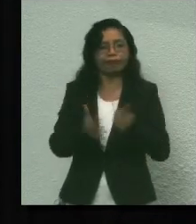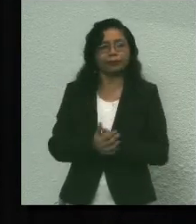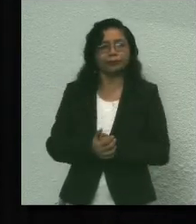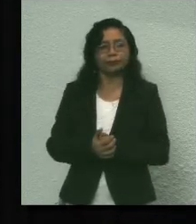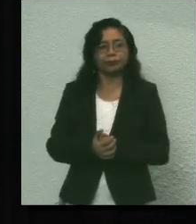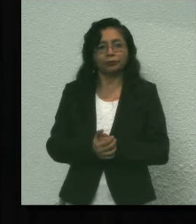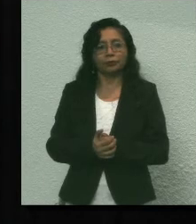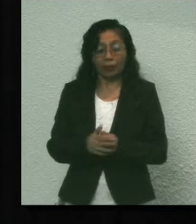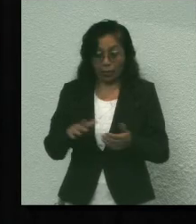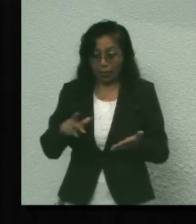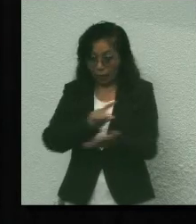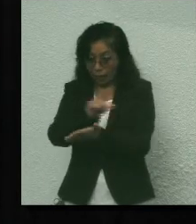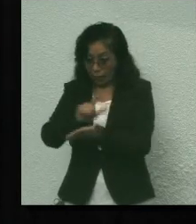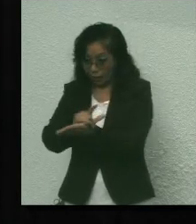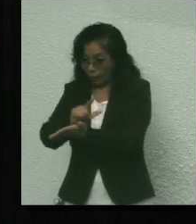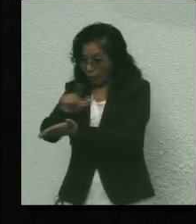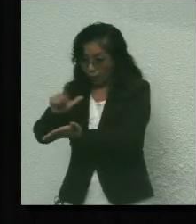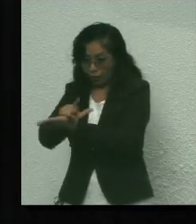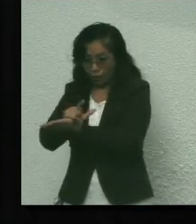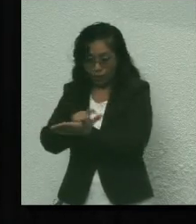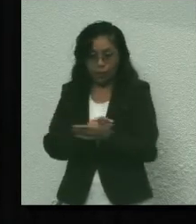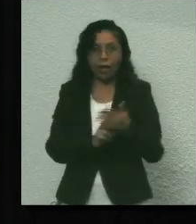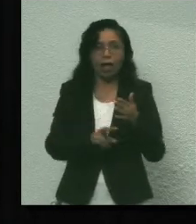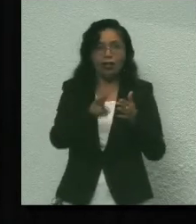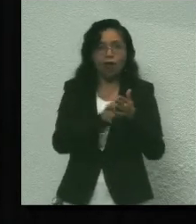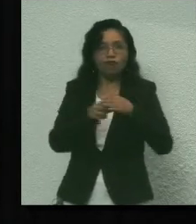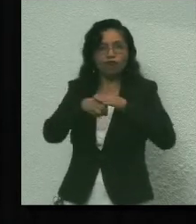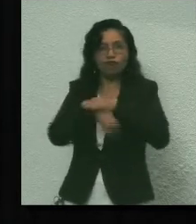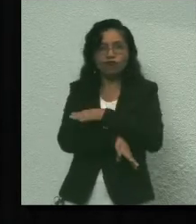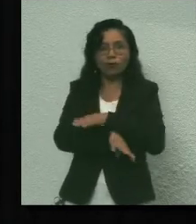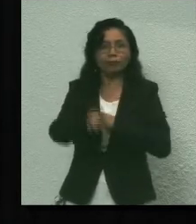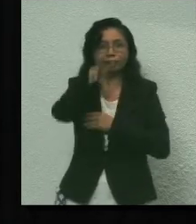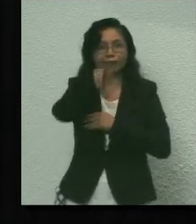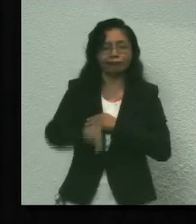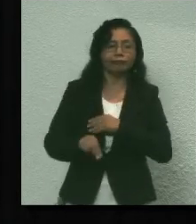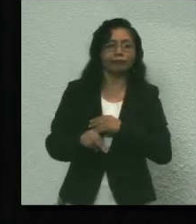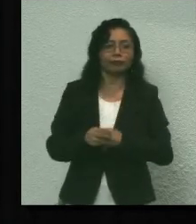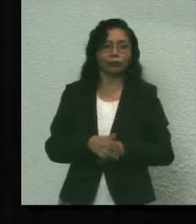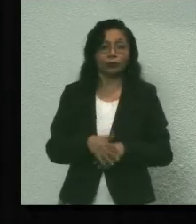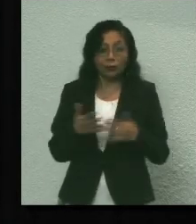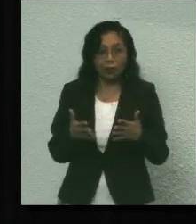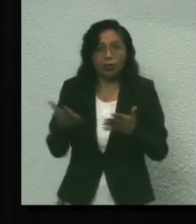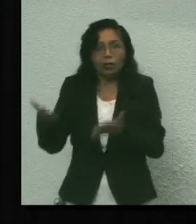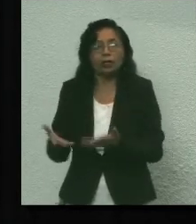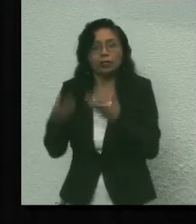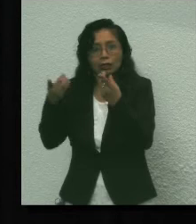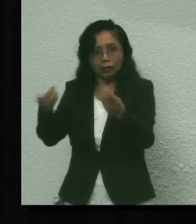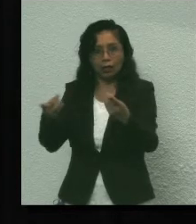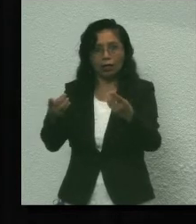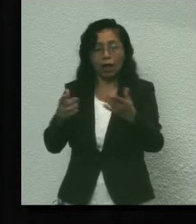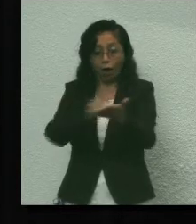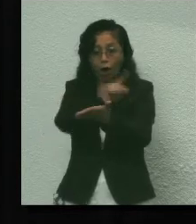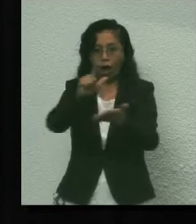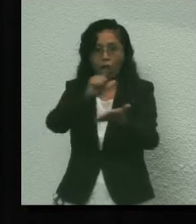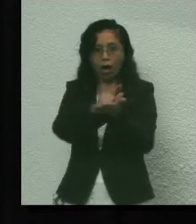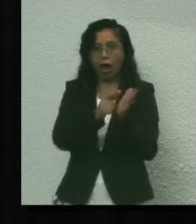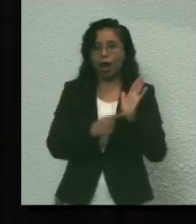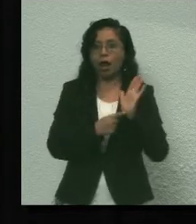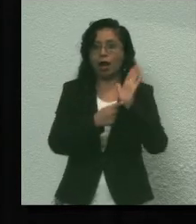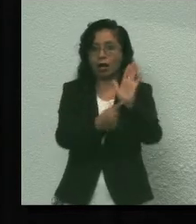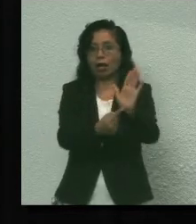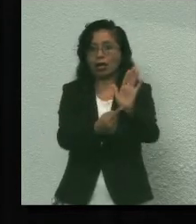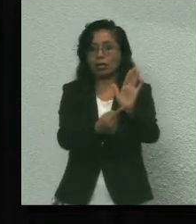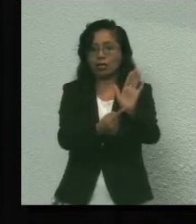constitucional de la fiscalía anticorrupción como una instancia de garantía en la aplicación de la ley sin